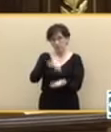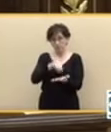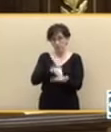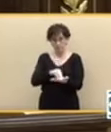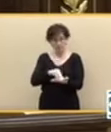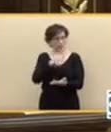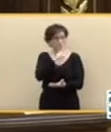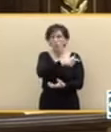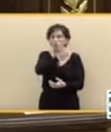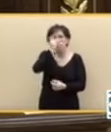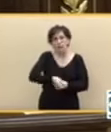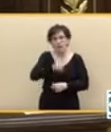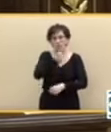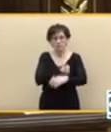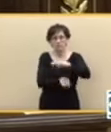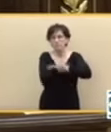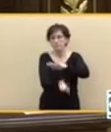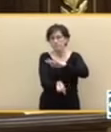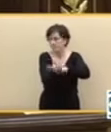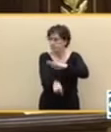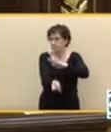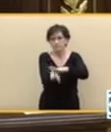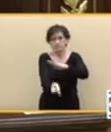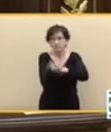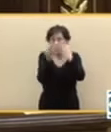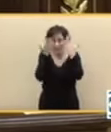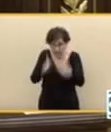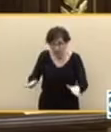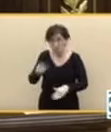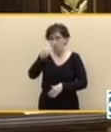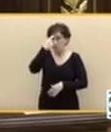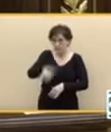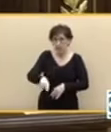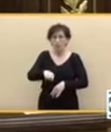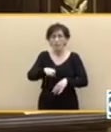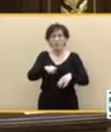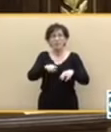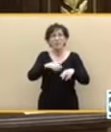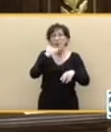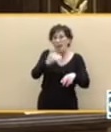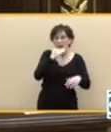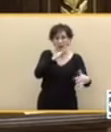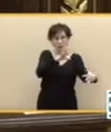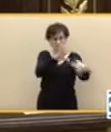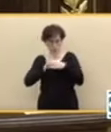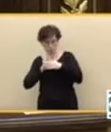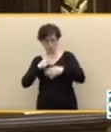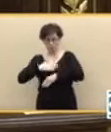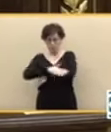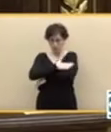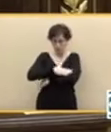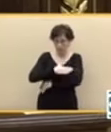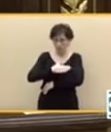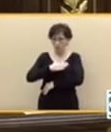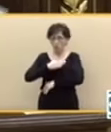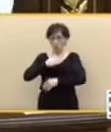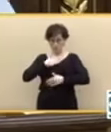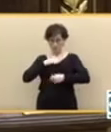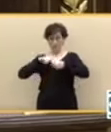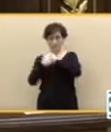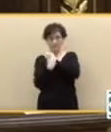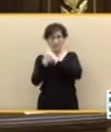colación continuamente, a pesar de que no tiene ninguna relación con mi gobierno ni afecta a los miembros del